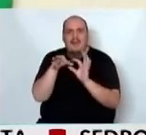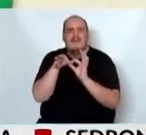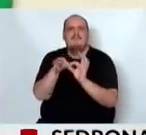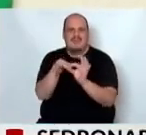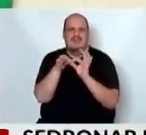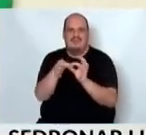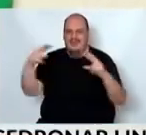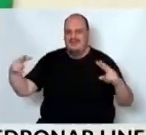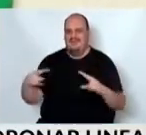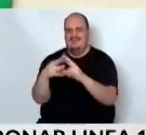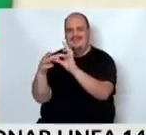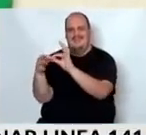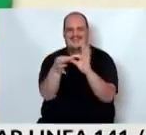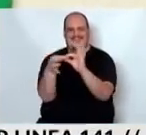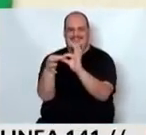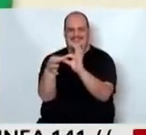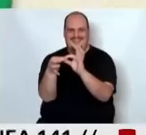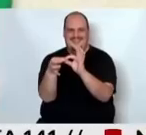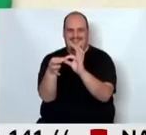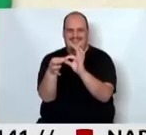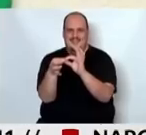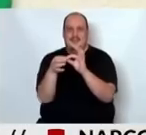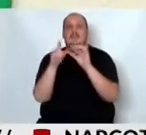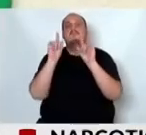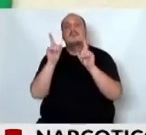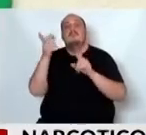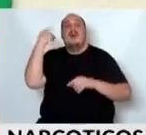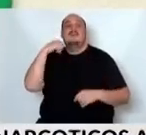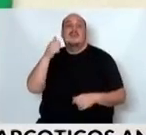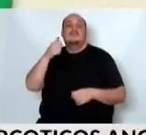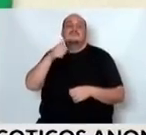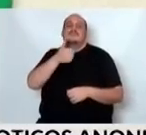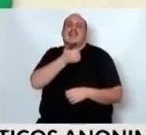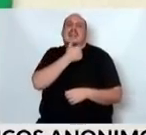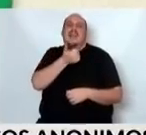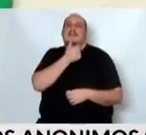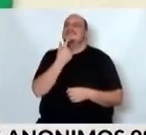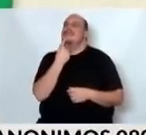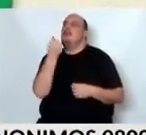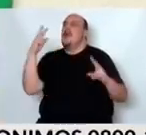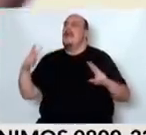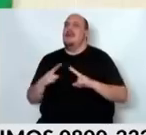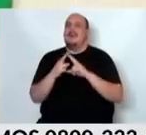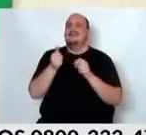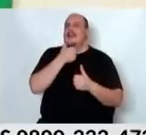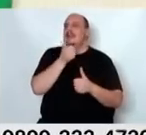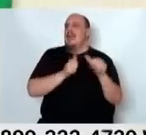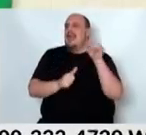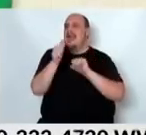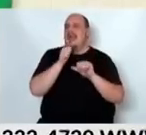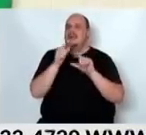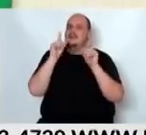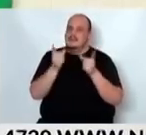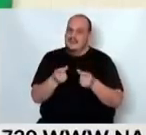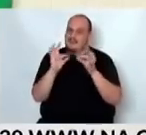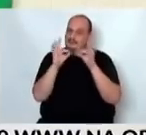verdadero encuentro, no lamentablemente como nos hacen creer, el sabor del encuentro, que lamentablemente también es parte de